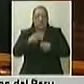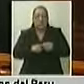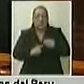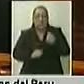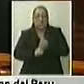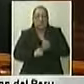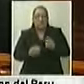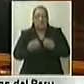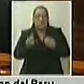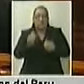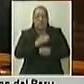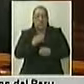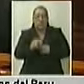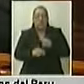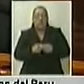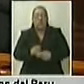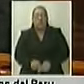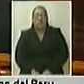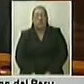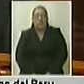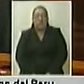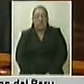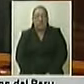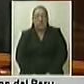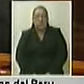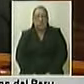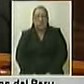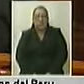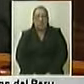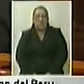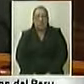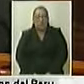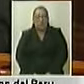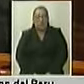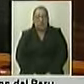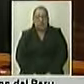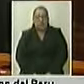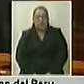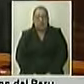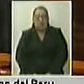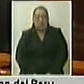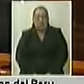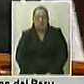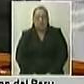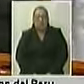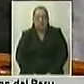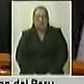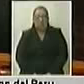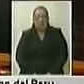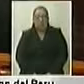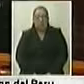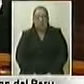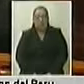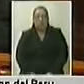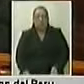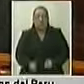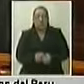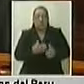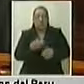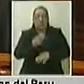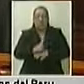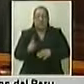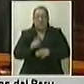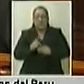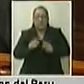y apoyado mucho a los gobiernos nacionales con planes de desarrollo nacional, con una visión al 2040 y en distintos